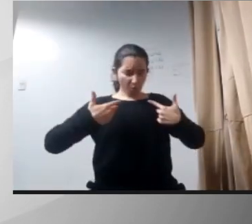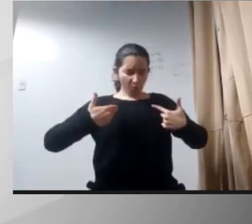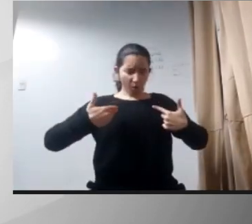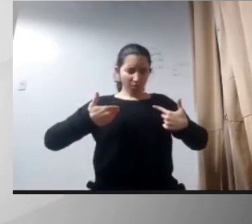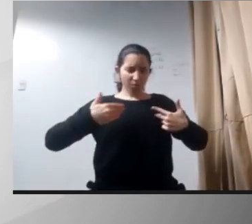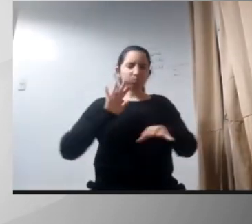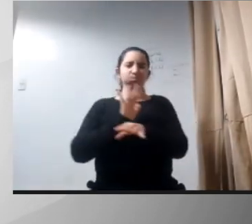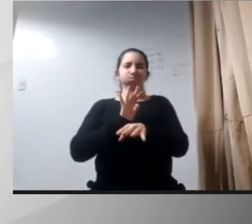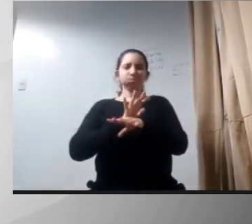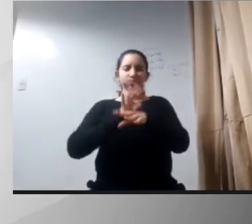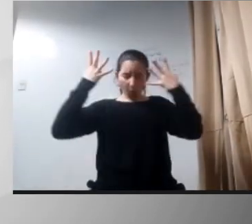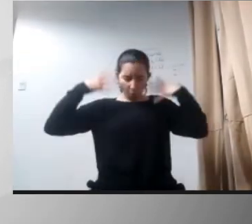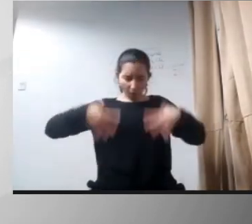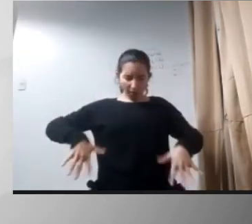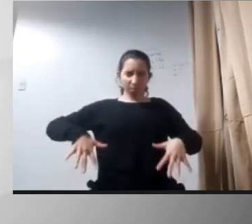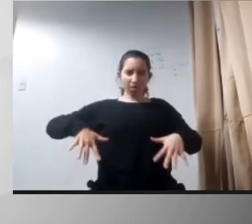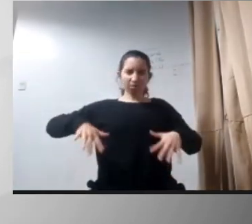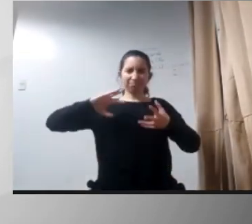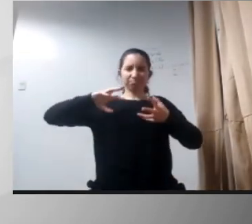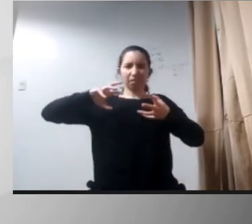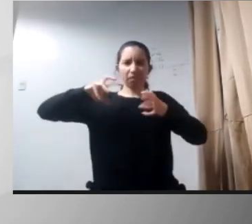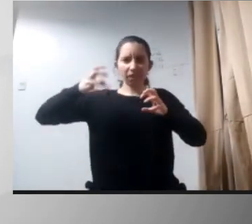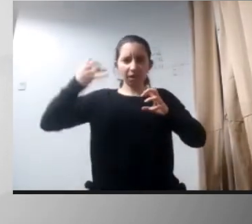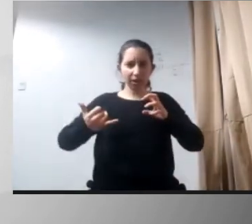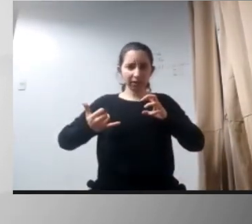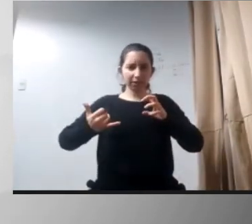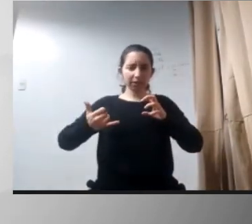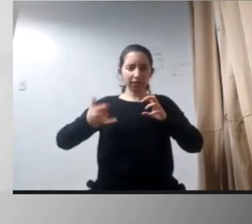definición, son malformados